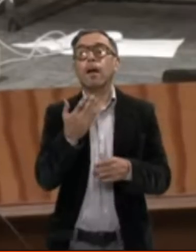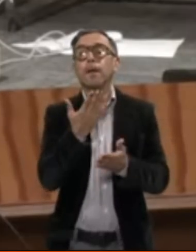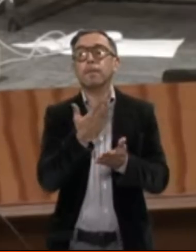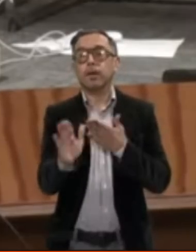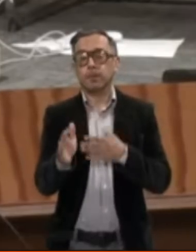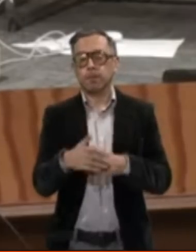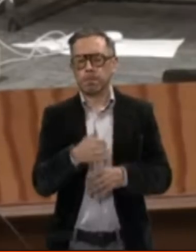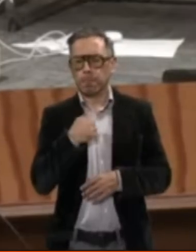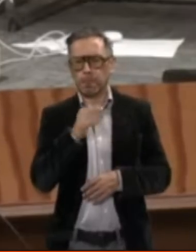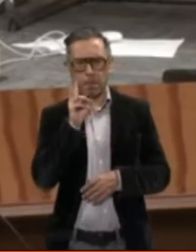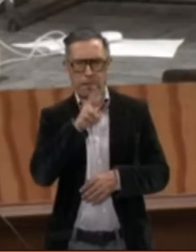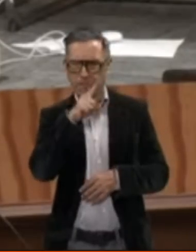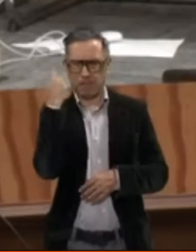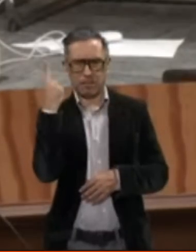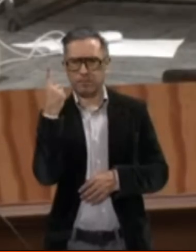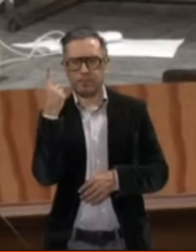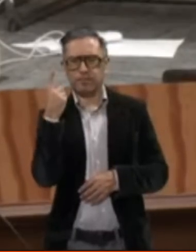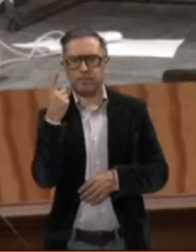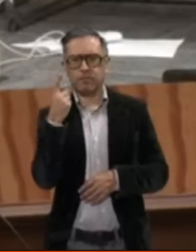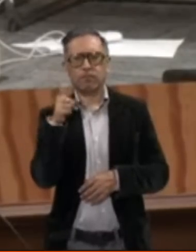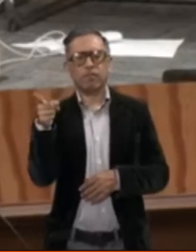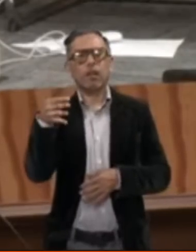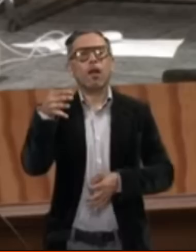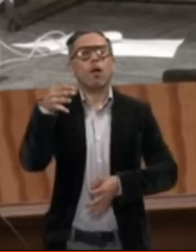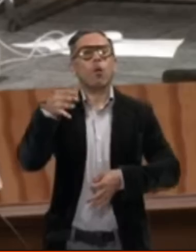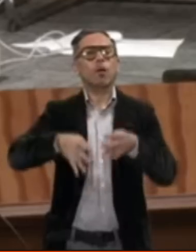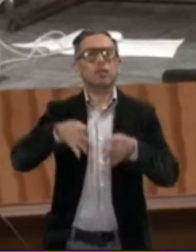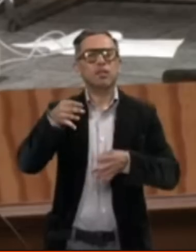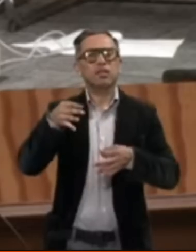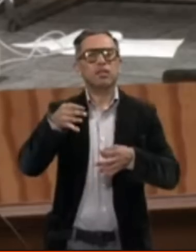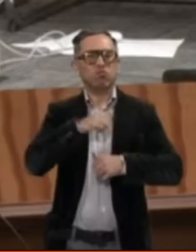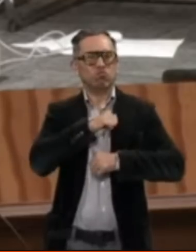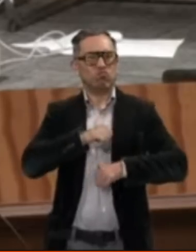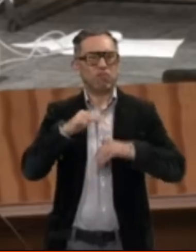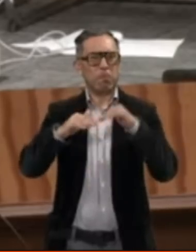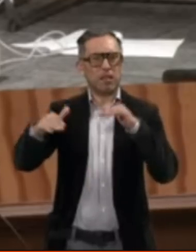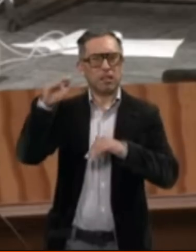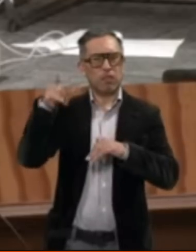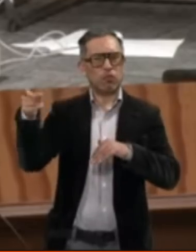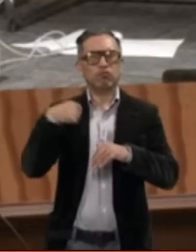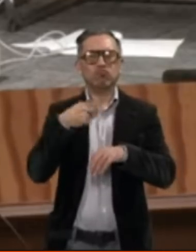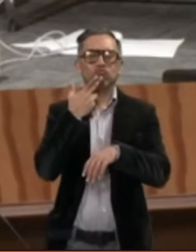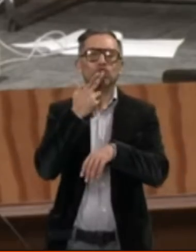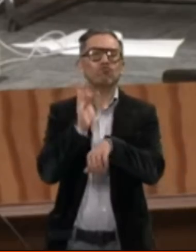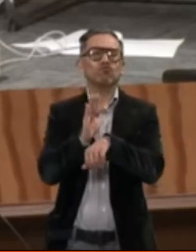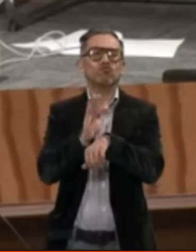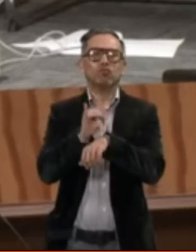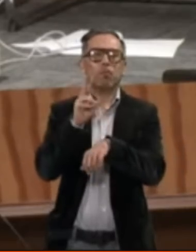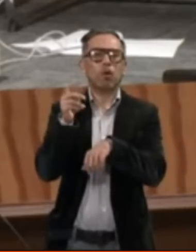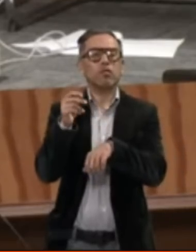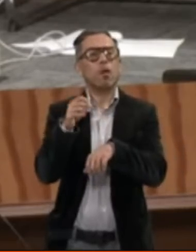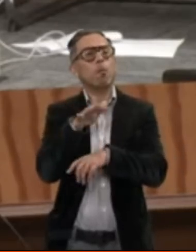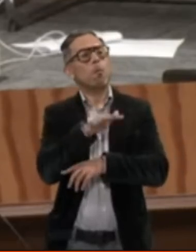desapego que existe de parte de jueces y magistrados de la realidad, el desapego del